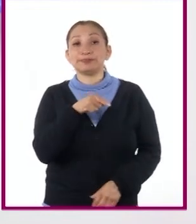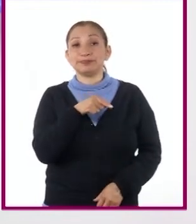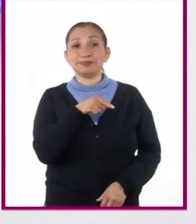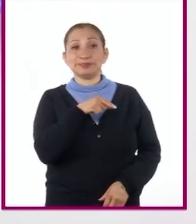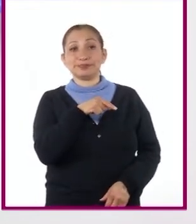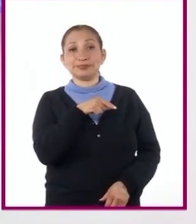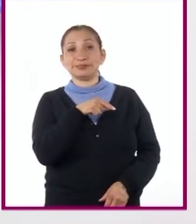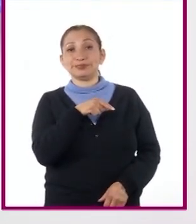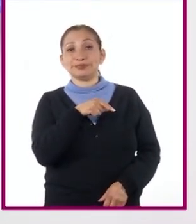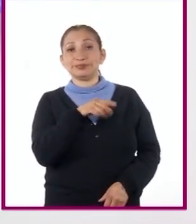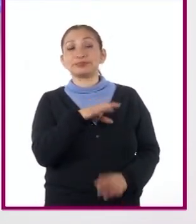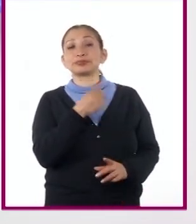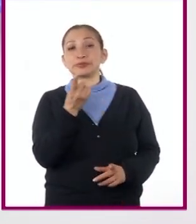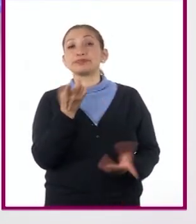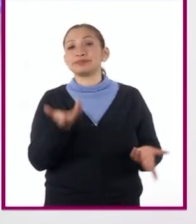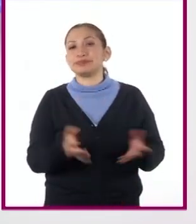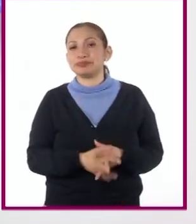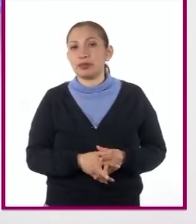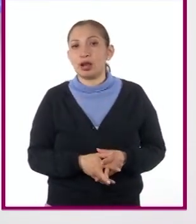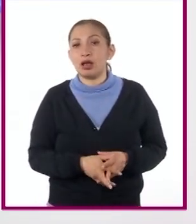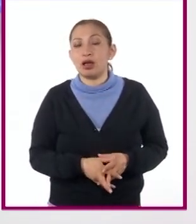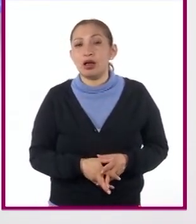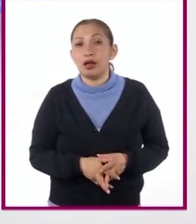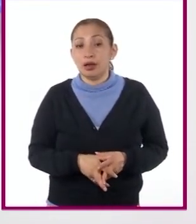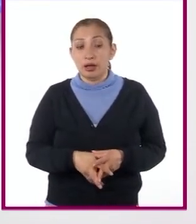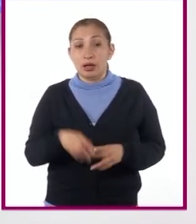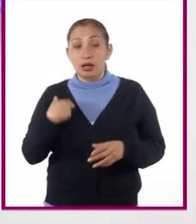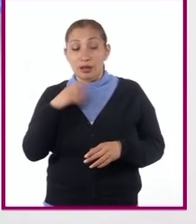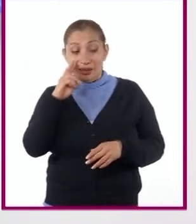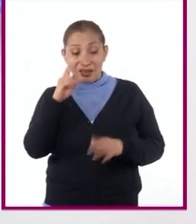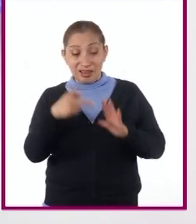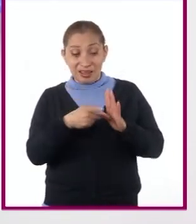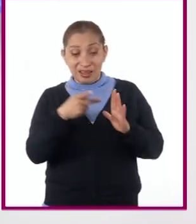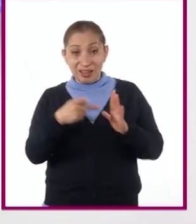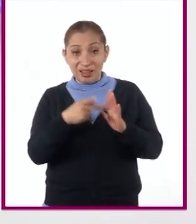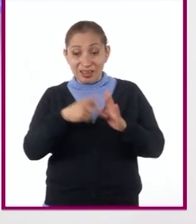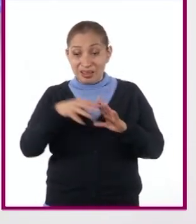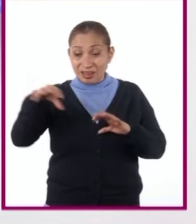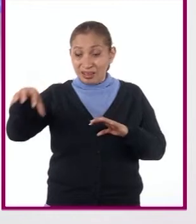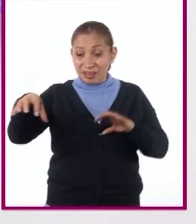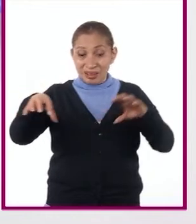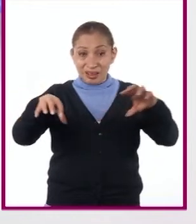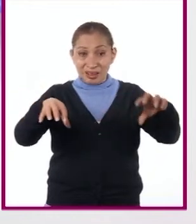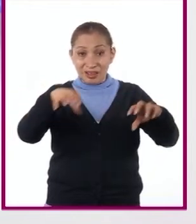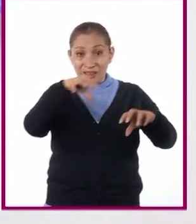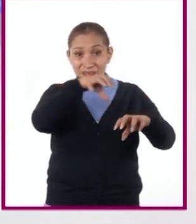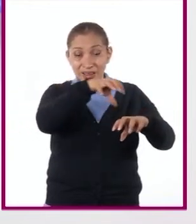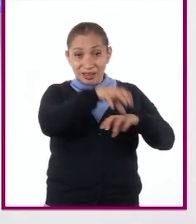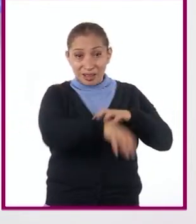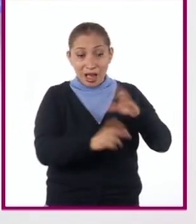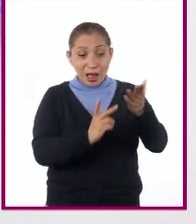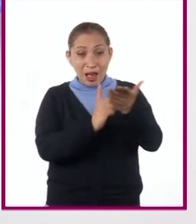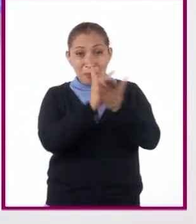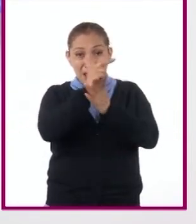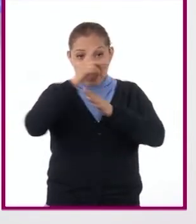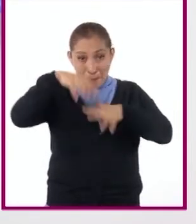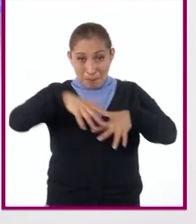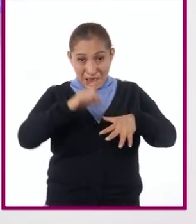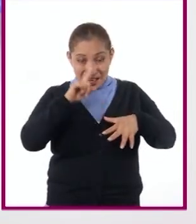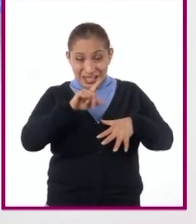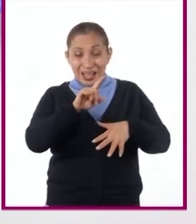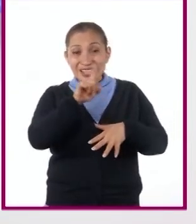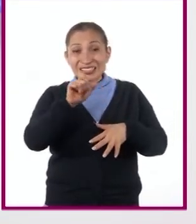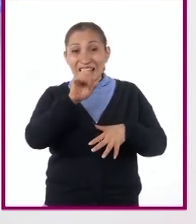Pues probablemente el crecimiento masivo y sostenido de las poblaciones de estas especies de algas